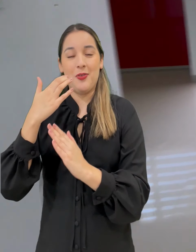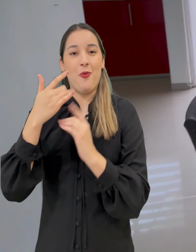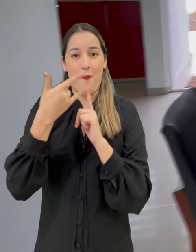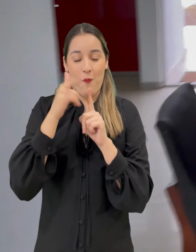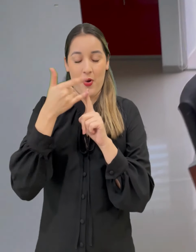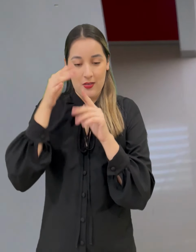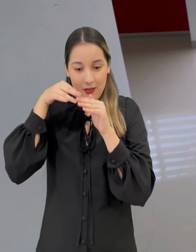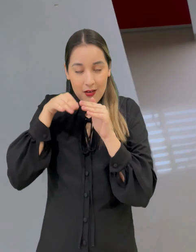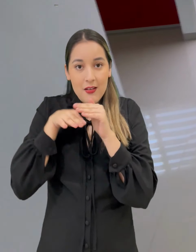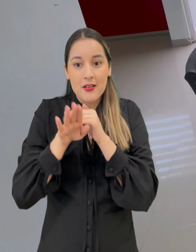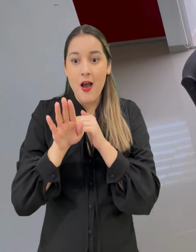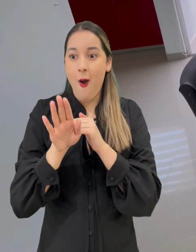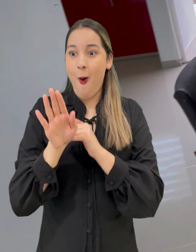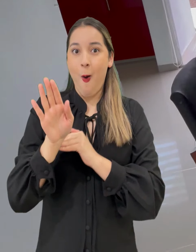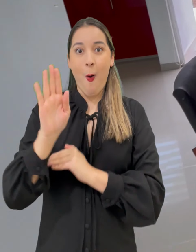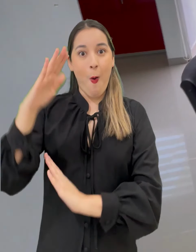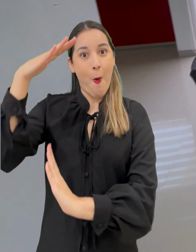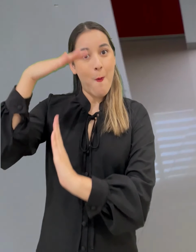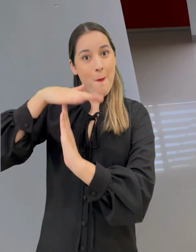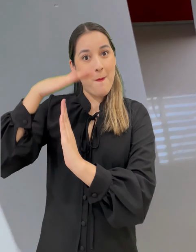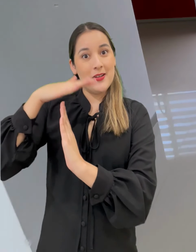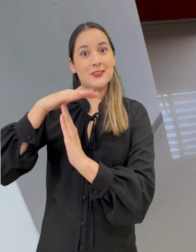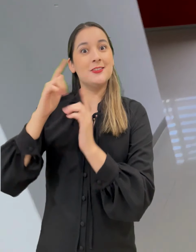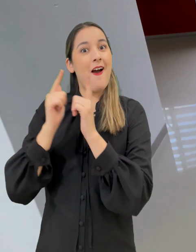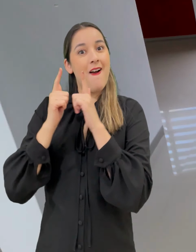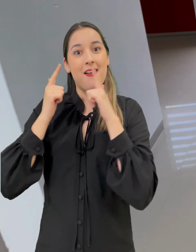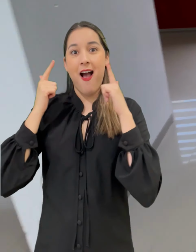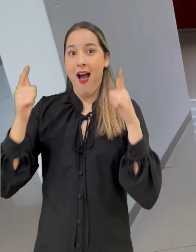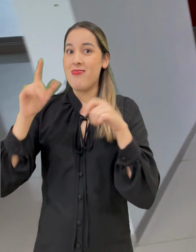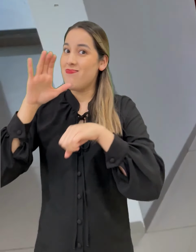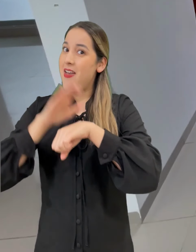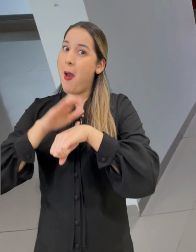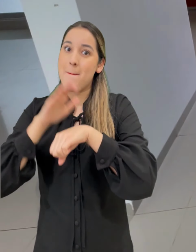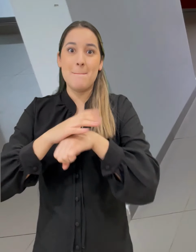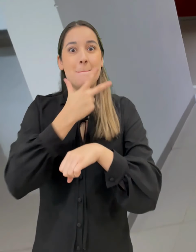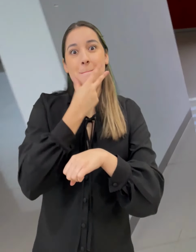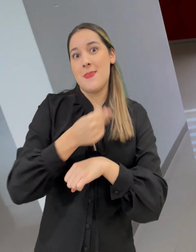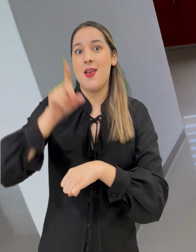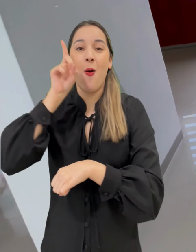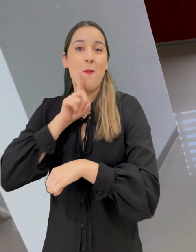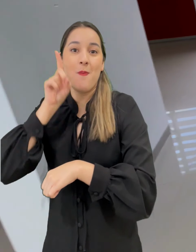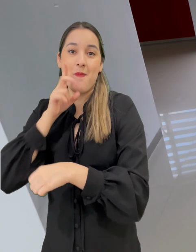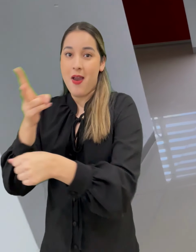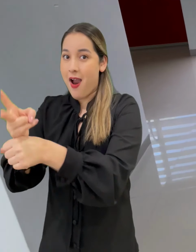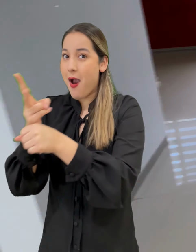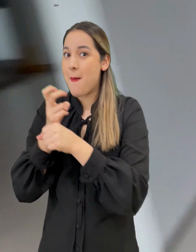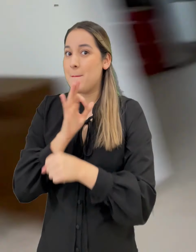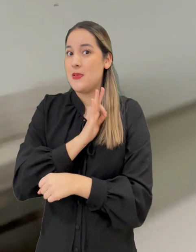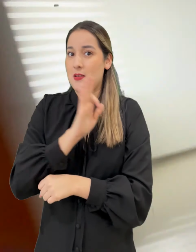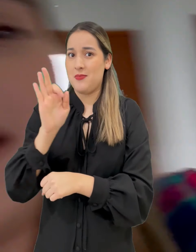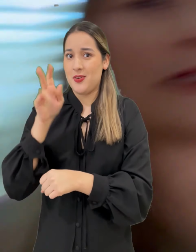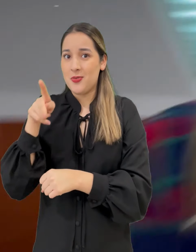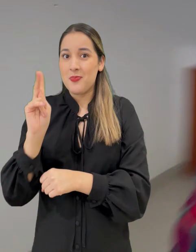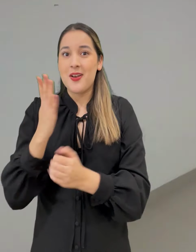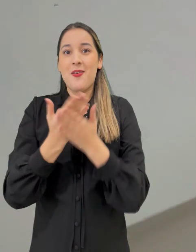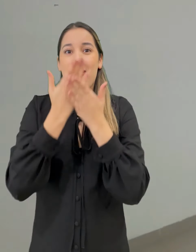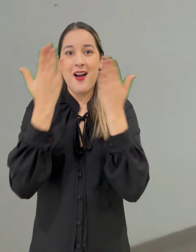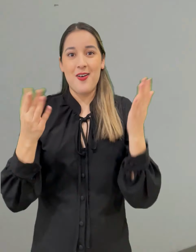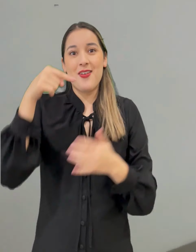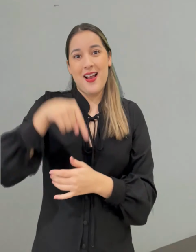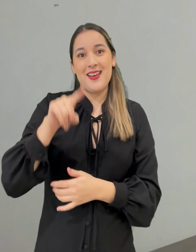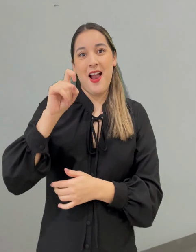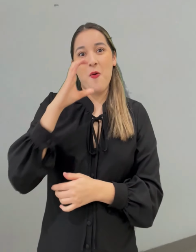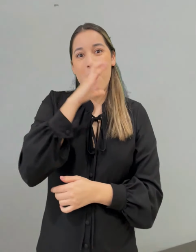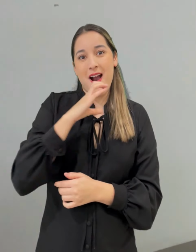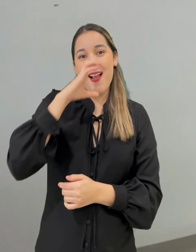entraba así al comedor solté aquí puedo invitar a mis amigos a mis amigas pero bueno qué es lo que sucede que estamos ahora